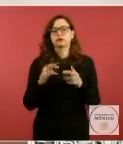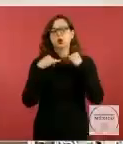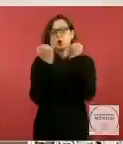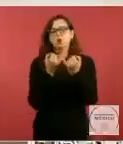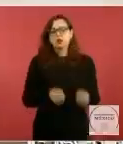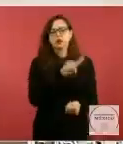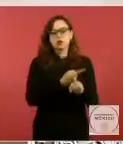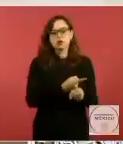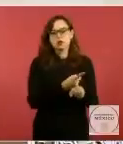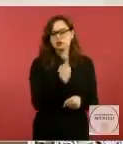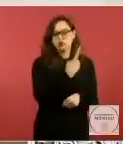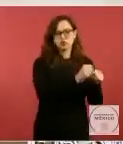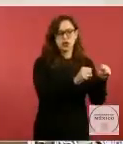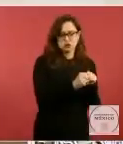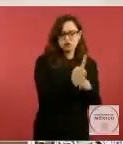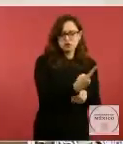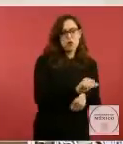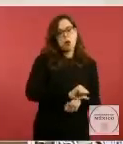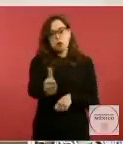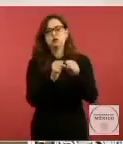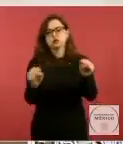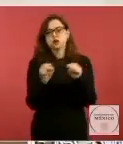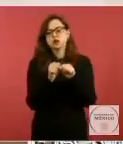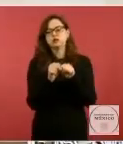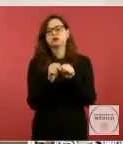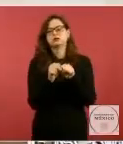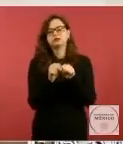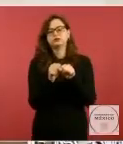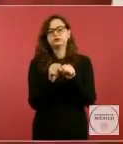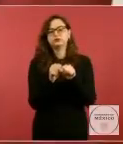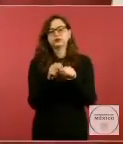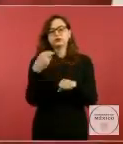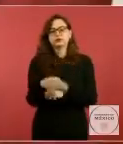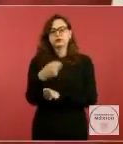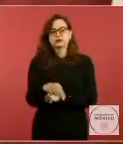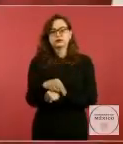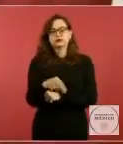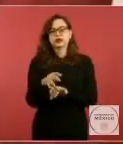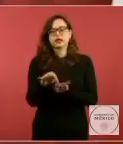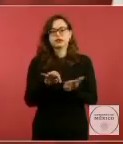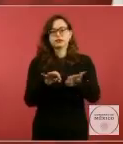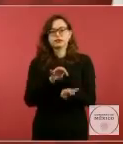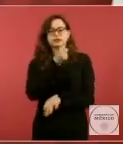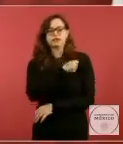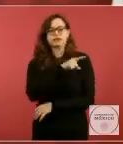otra sala de junta que se llama Trabajadores de la Salud.